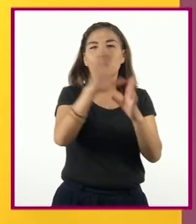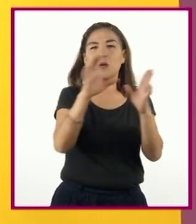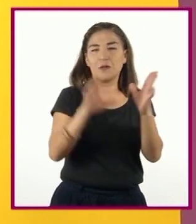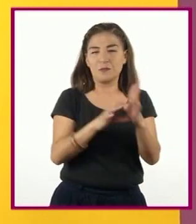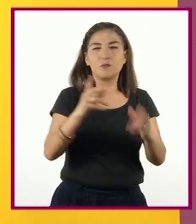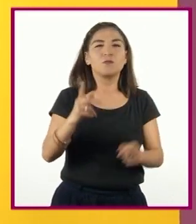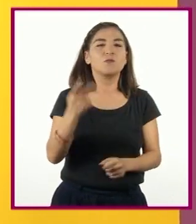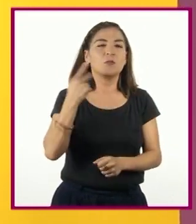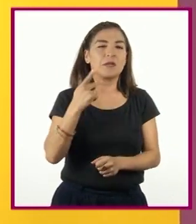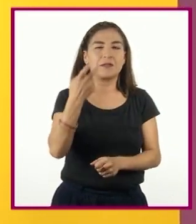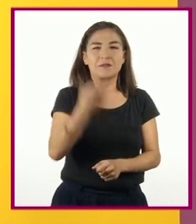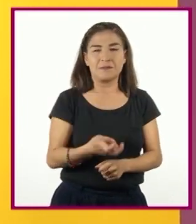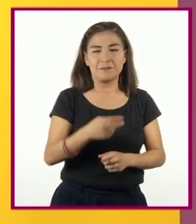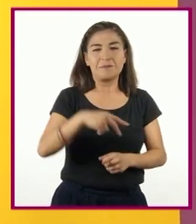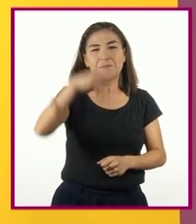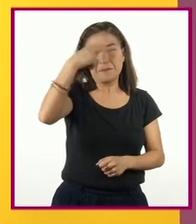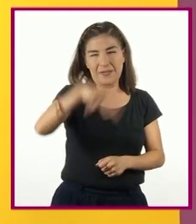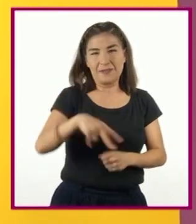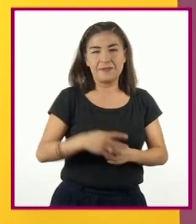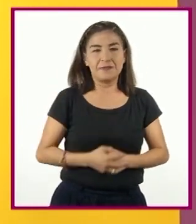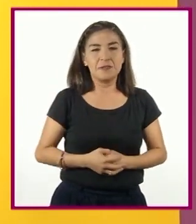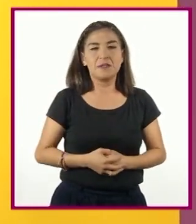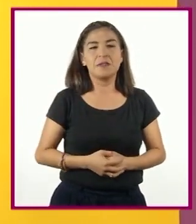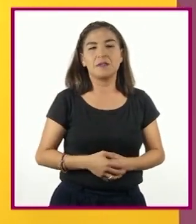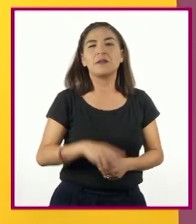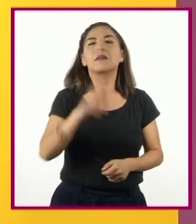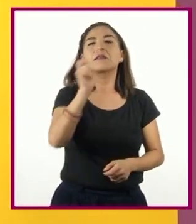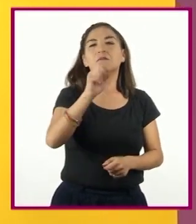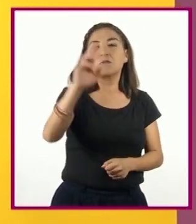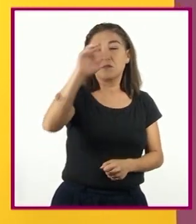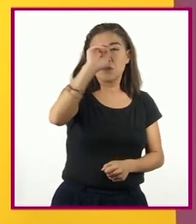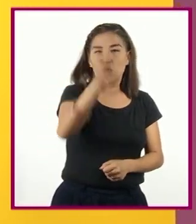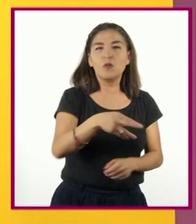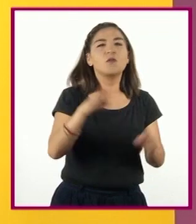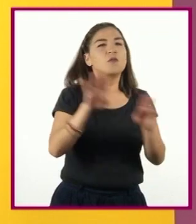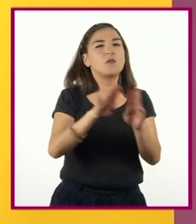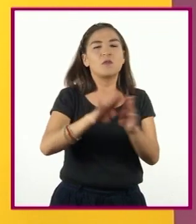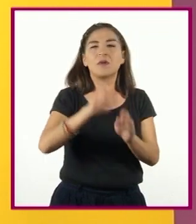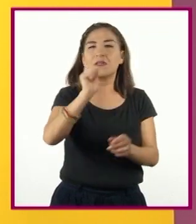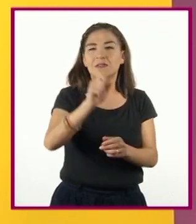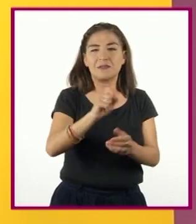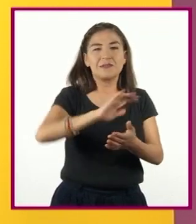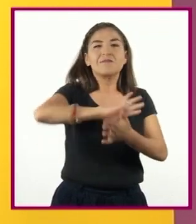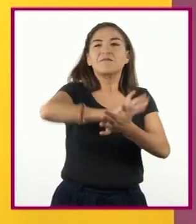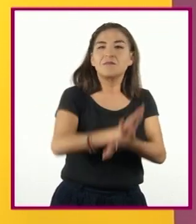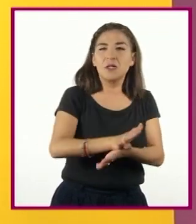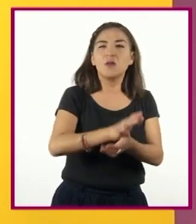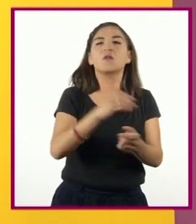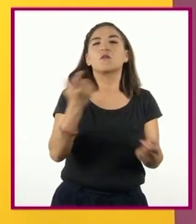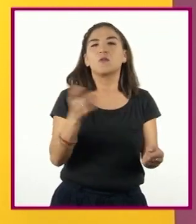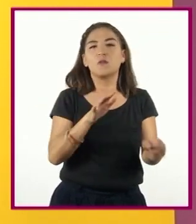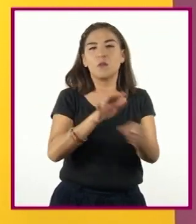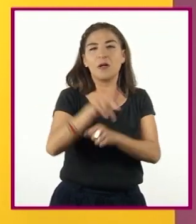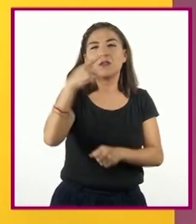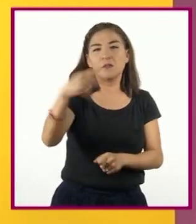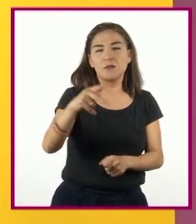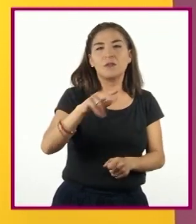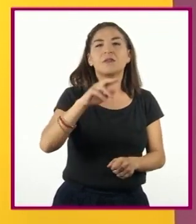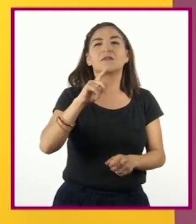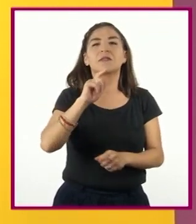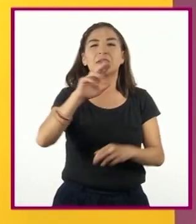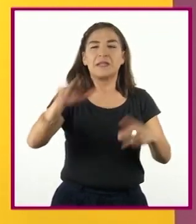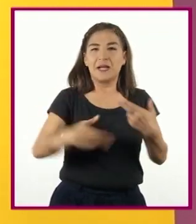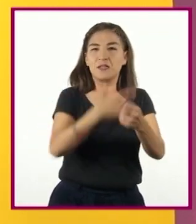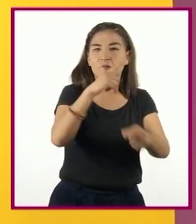Constitución Política de los Estados Unidos Mexicanos, se prohíbe toda discriminación motivada por origen étnico o